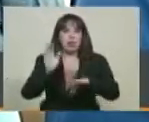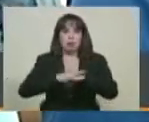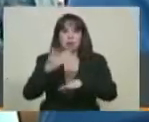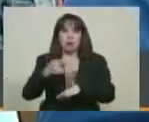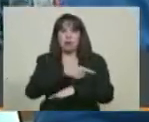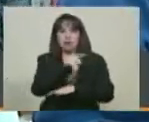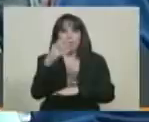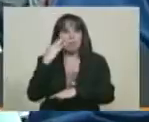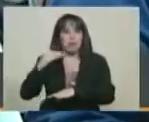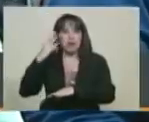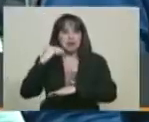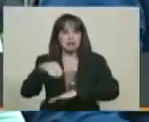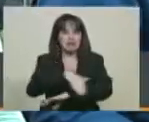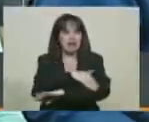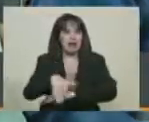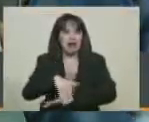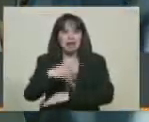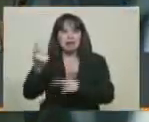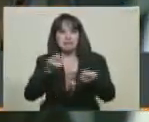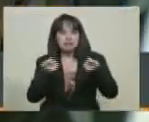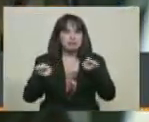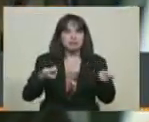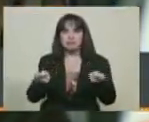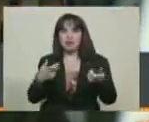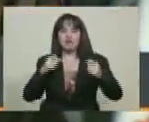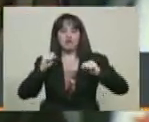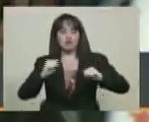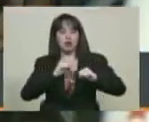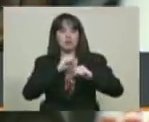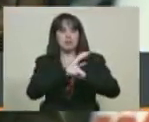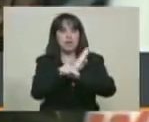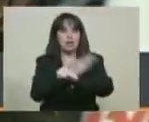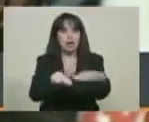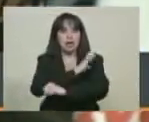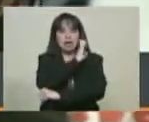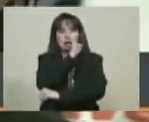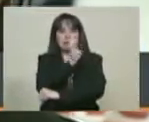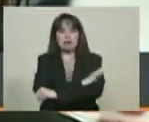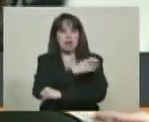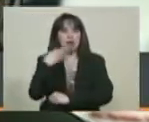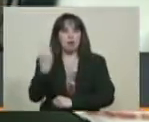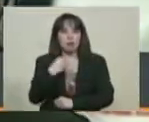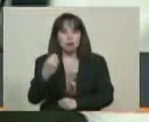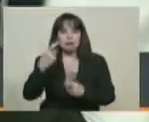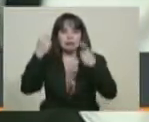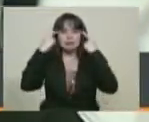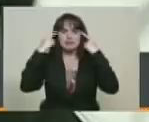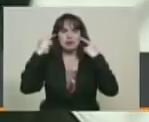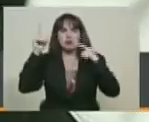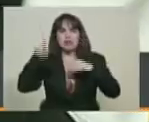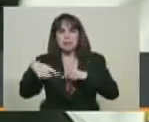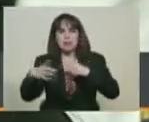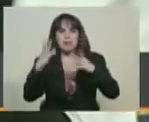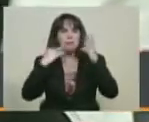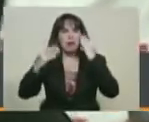calles. Tienen la picardía, la fuerza, la energía y la juventud, pero tienen la sabiduría de la calle diaria.